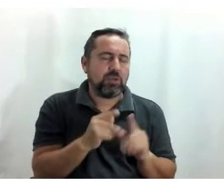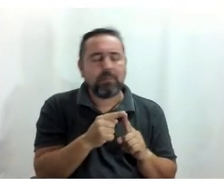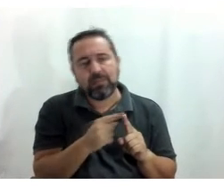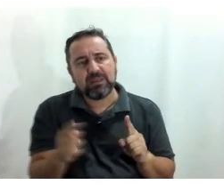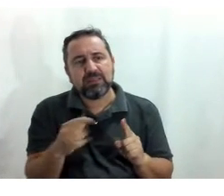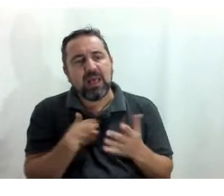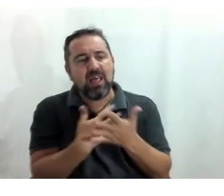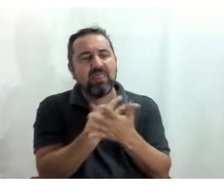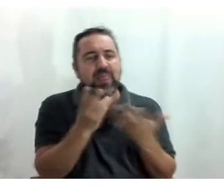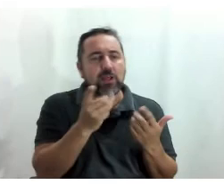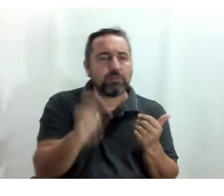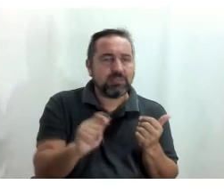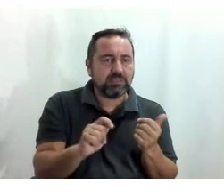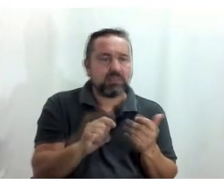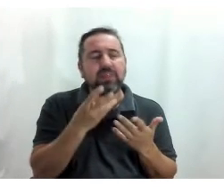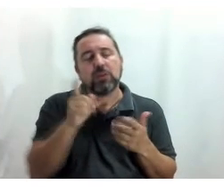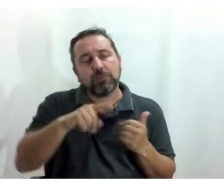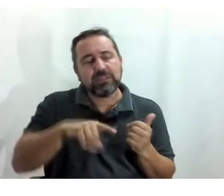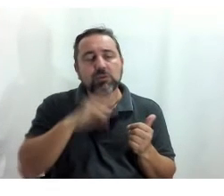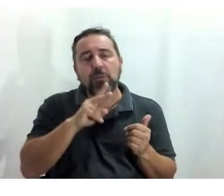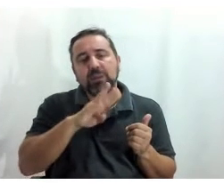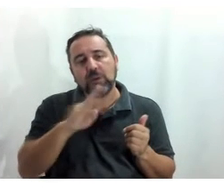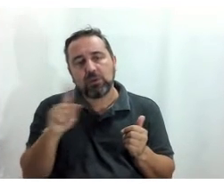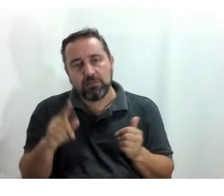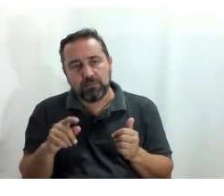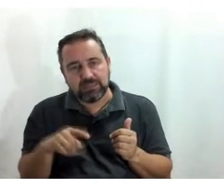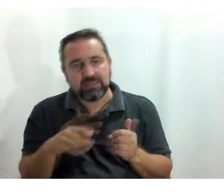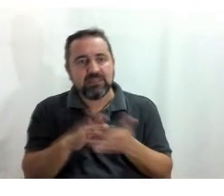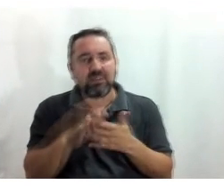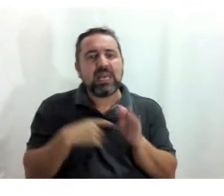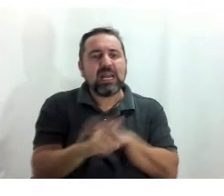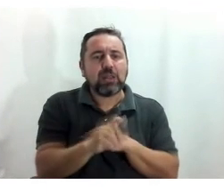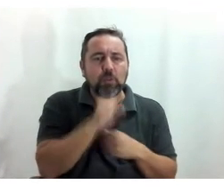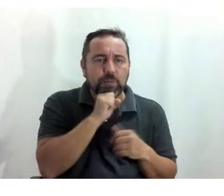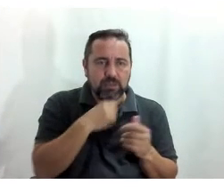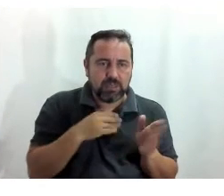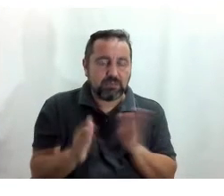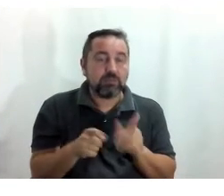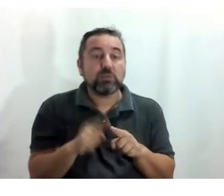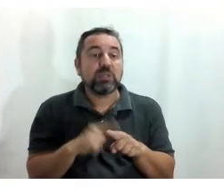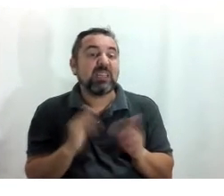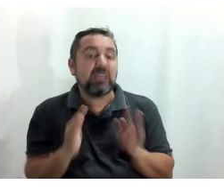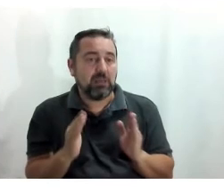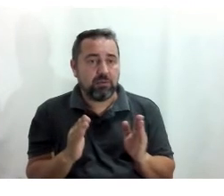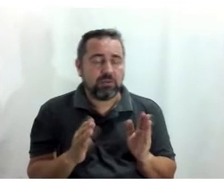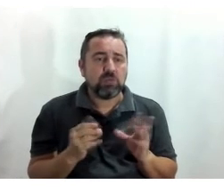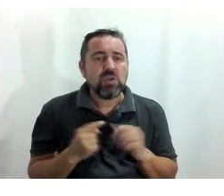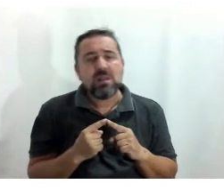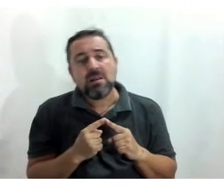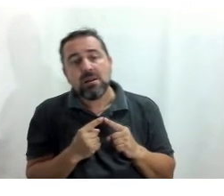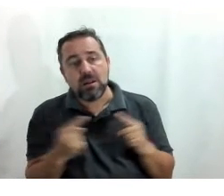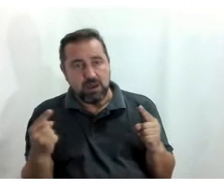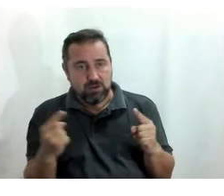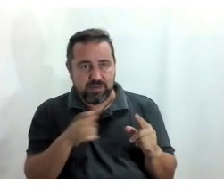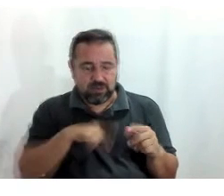de los 18 meses, entre los 18 y los 24 meses se considera un ratón envejecido, pero claro, es un periodo de tiempo demasiado prolongado